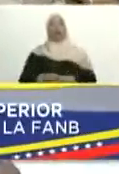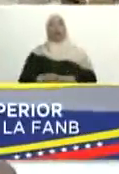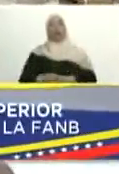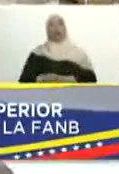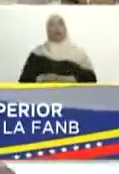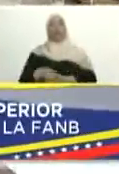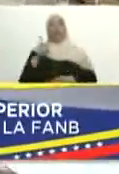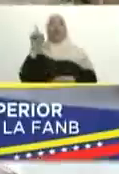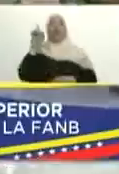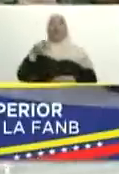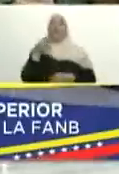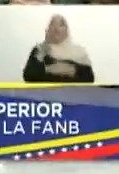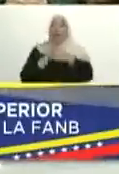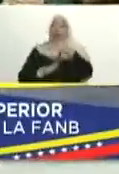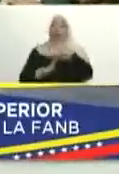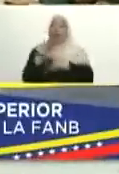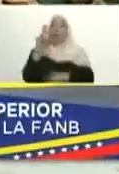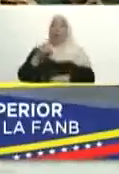¡Leales siempre!